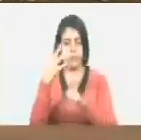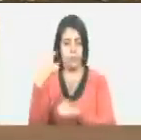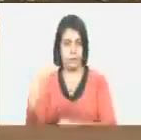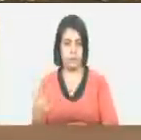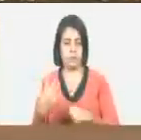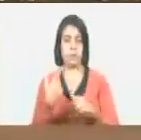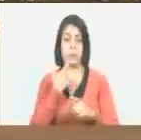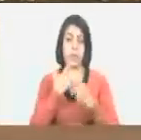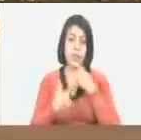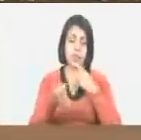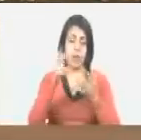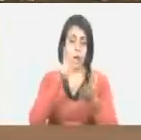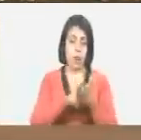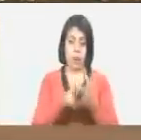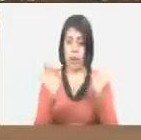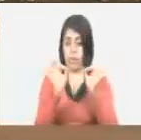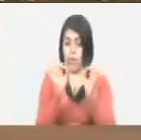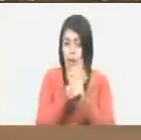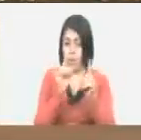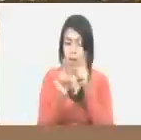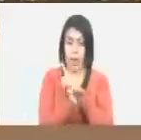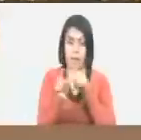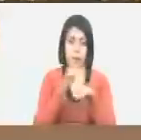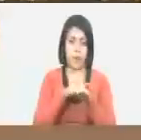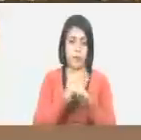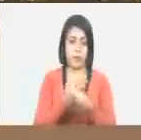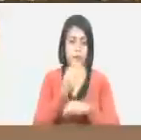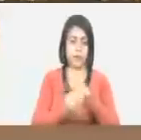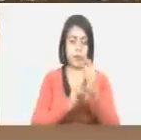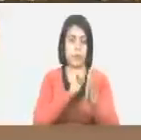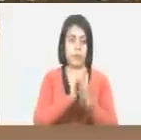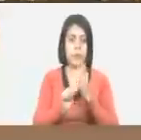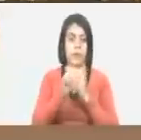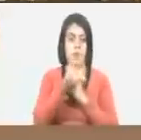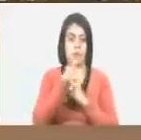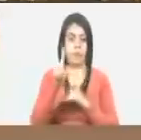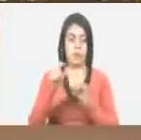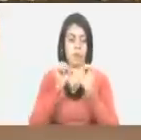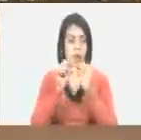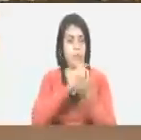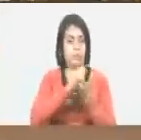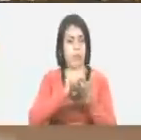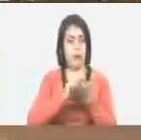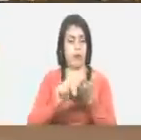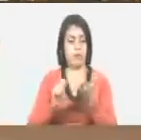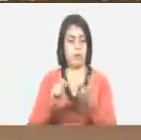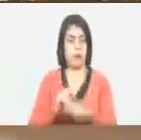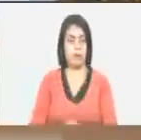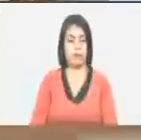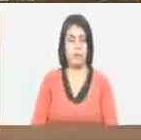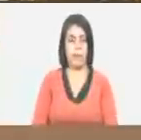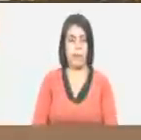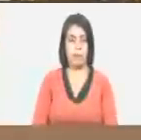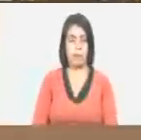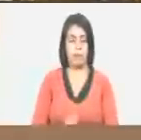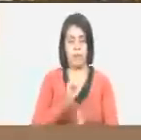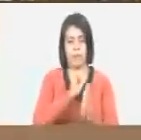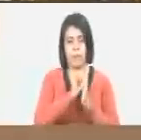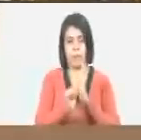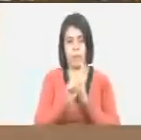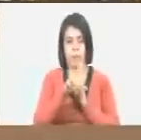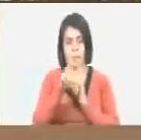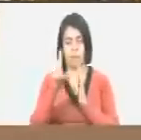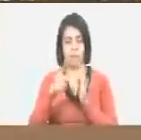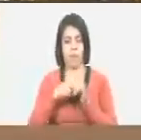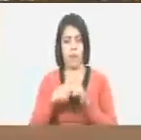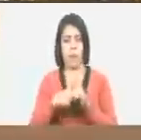64. Se propone aprobar sin con modificación el contenido del artículo 31, quedando redactado de la siguiente manera. Artículo